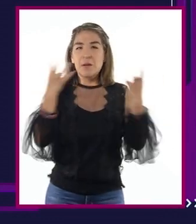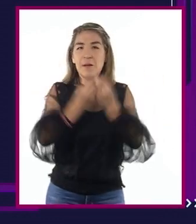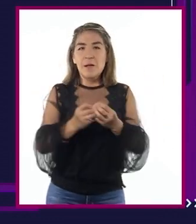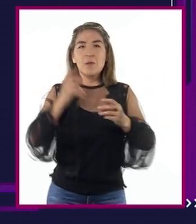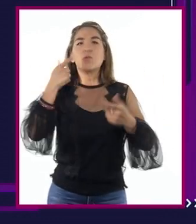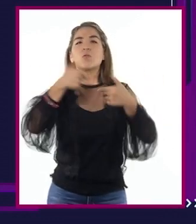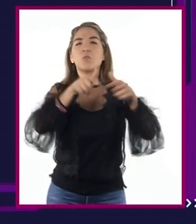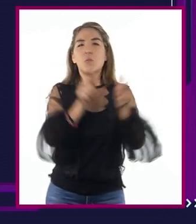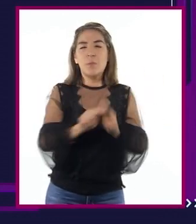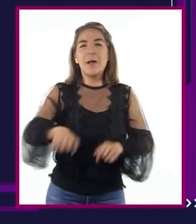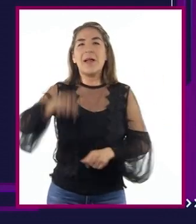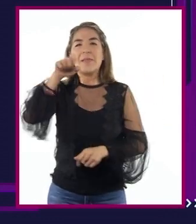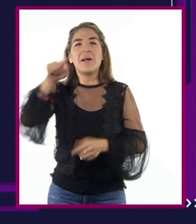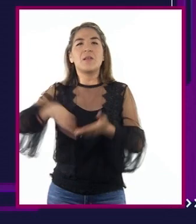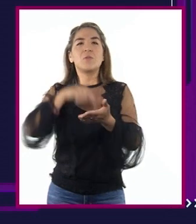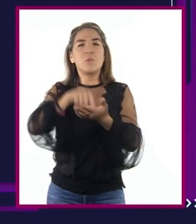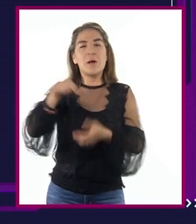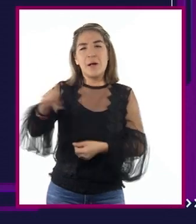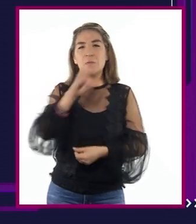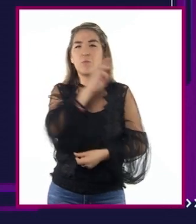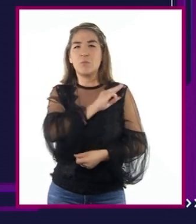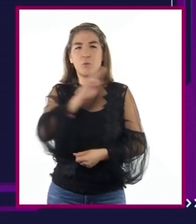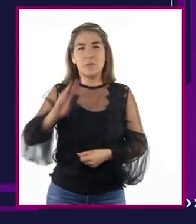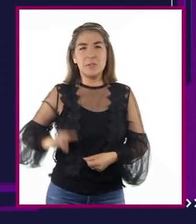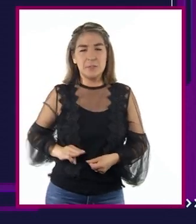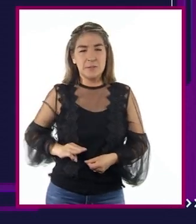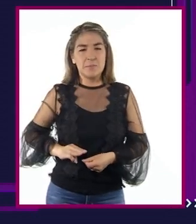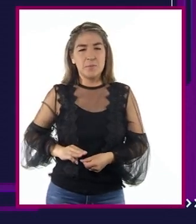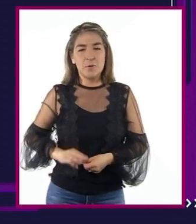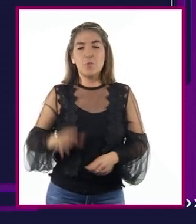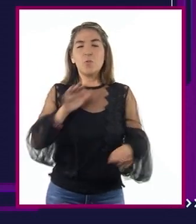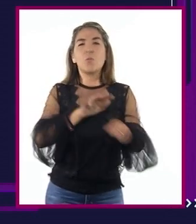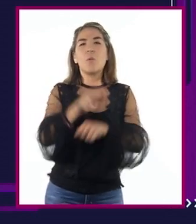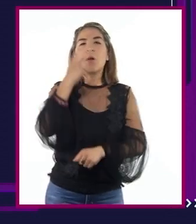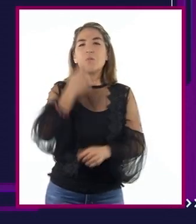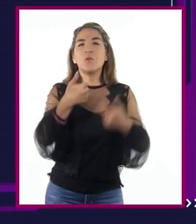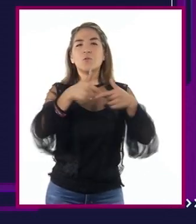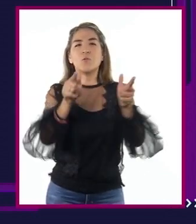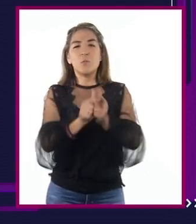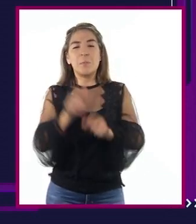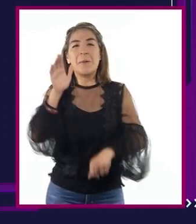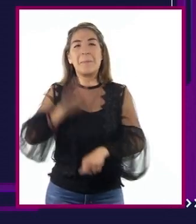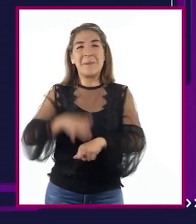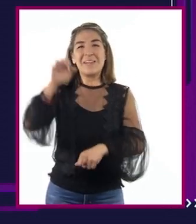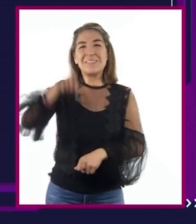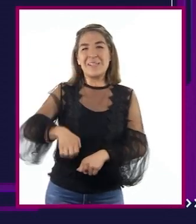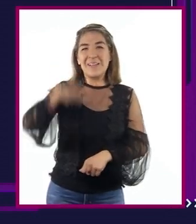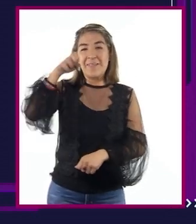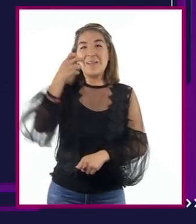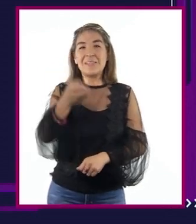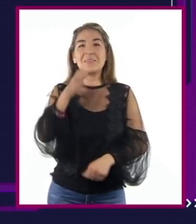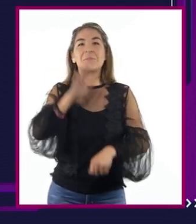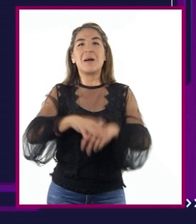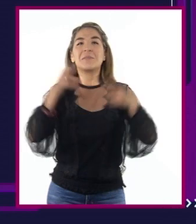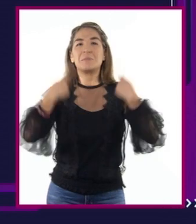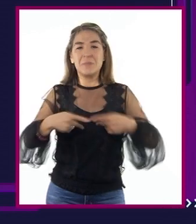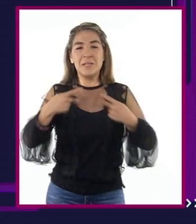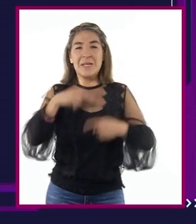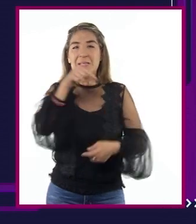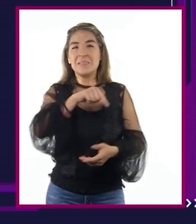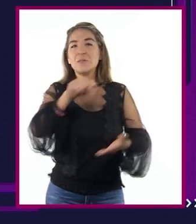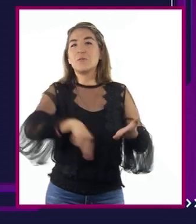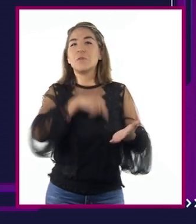edad en un municipio. ¿Cuáles son los dos grupos de edad donde hay más habitantes de